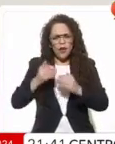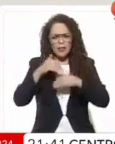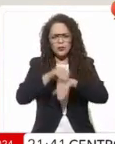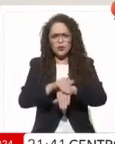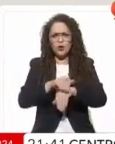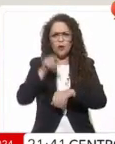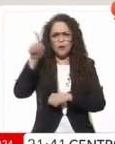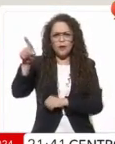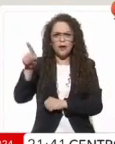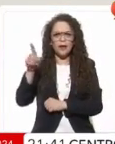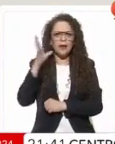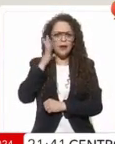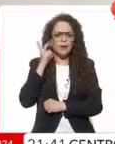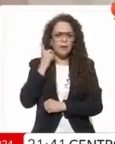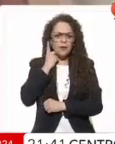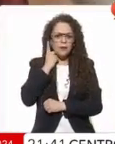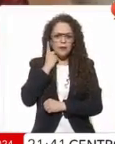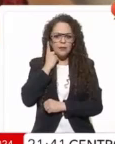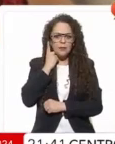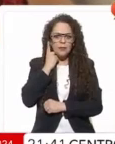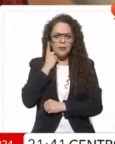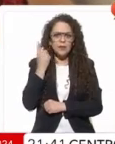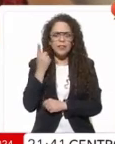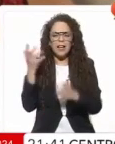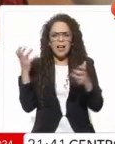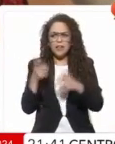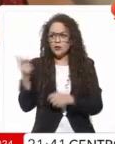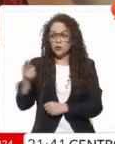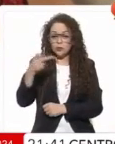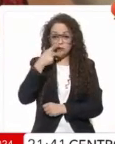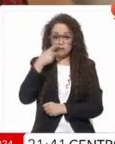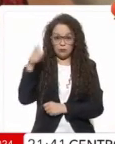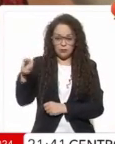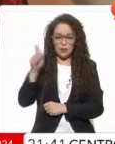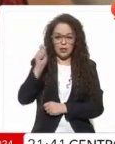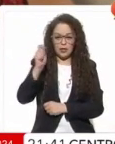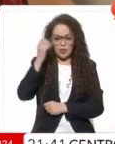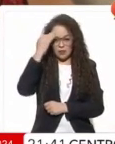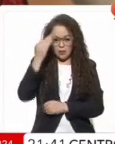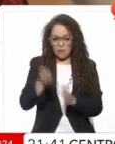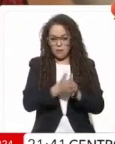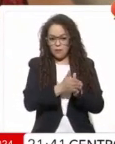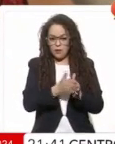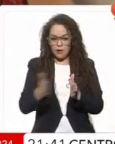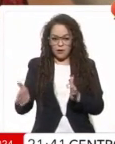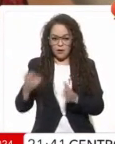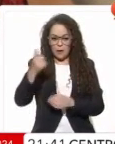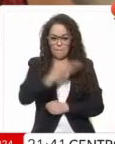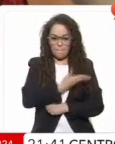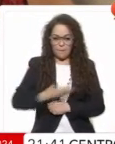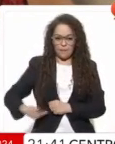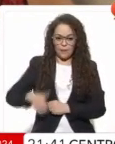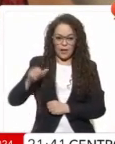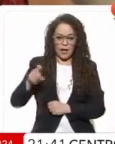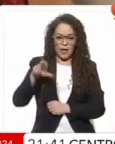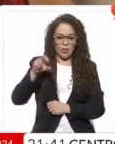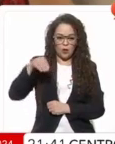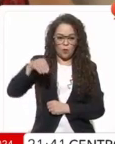Cámara de Diputados, en este minutito que nos queda. Mencionó que el periodo de la presidencia de Alejandro